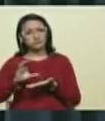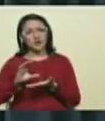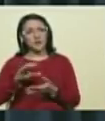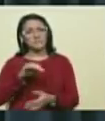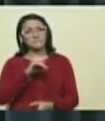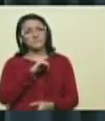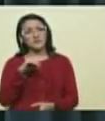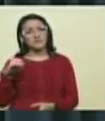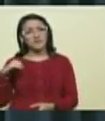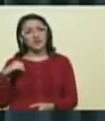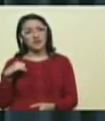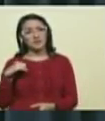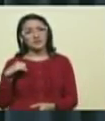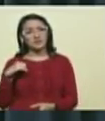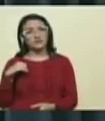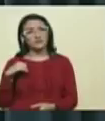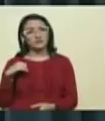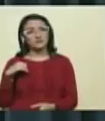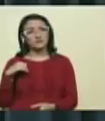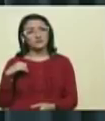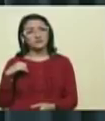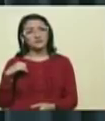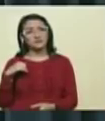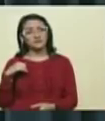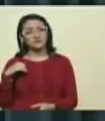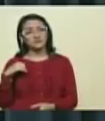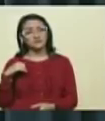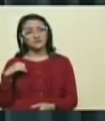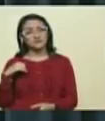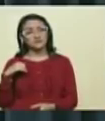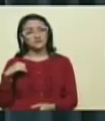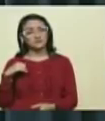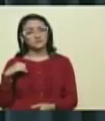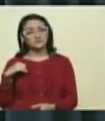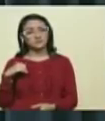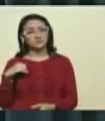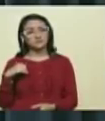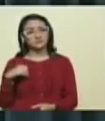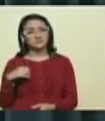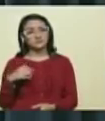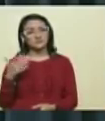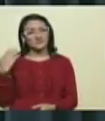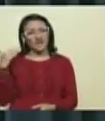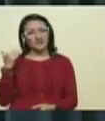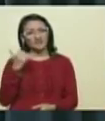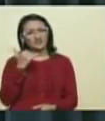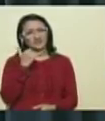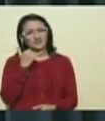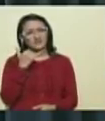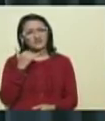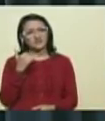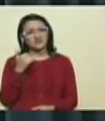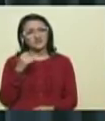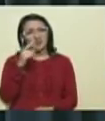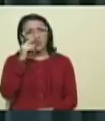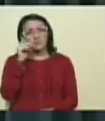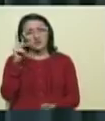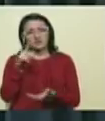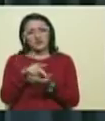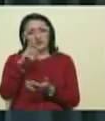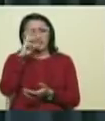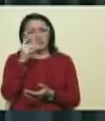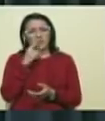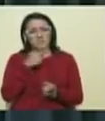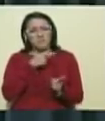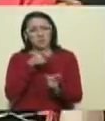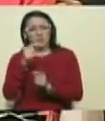privada, una transnacional llamada United Fruits Company. Cuando eso ocurrió y los marines desembarcaron en Santo Domingo y